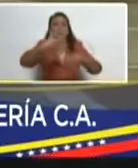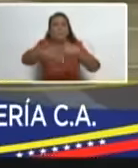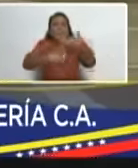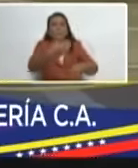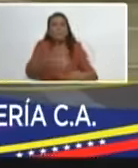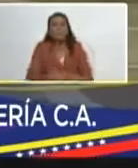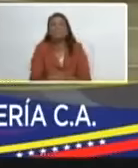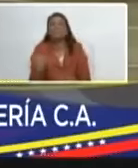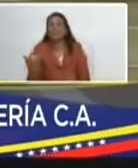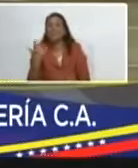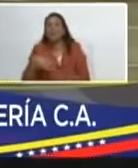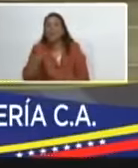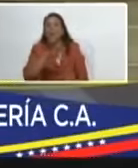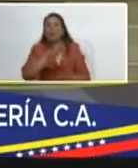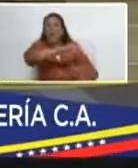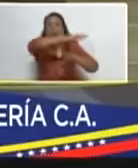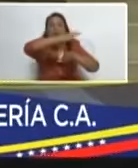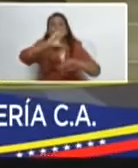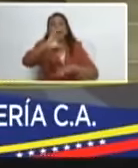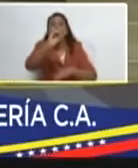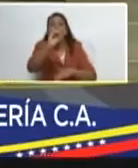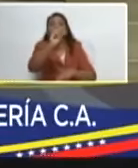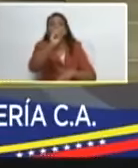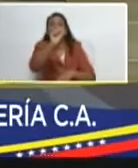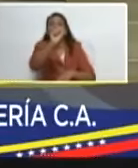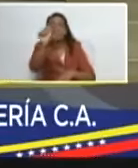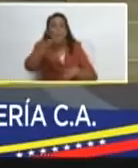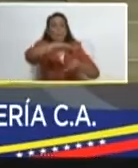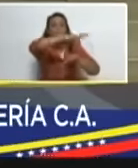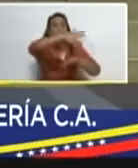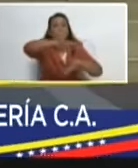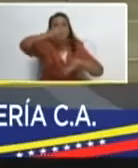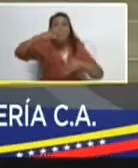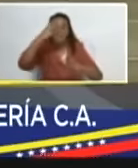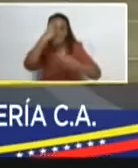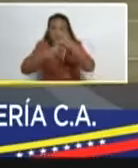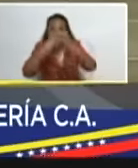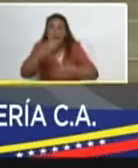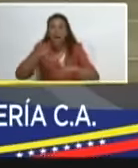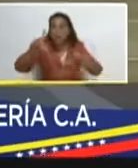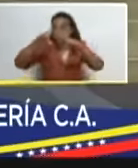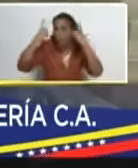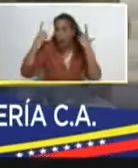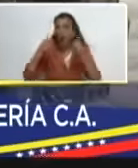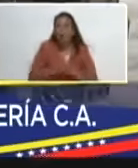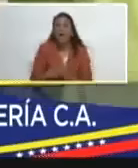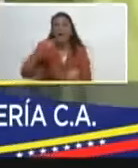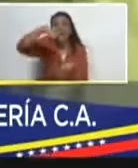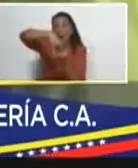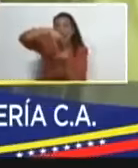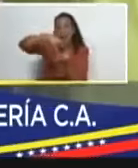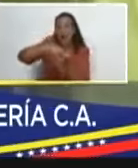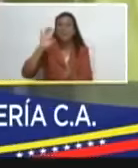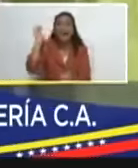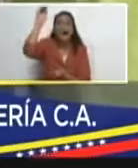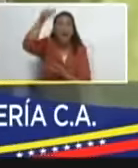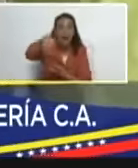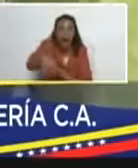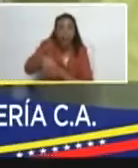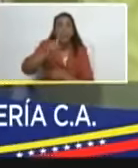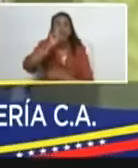realizando en todas las costas del país. Hemos estado visitando los estados La Guaira, Carabobo, Aragua